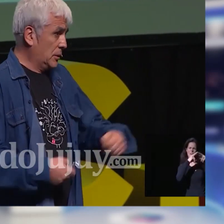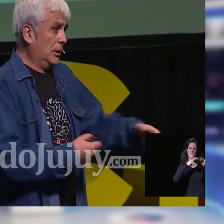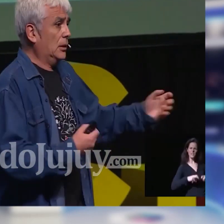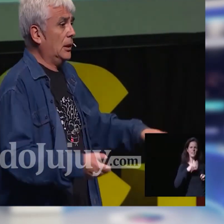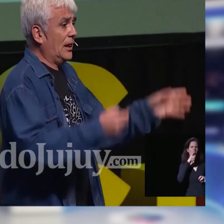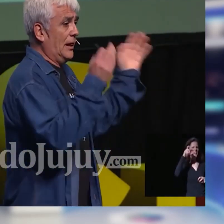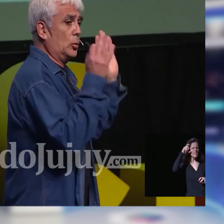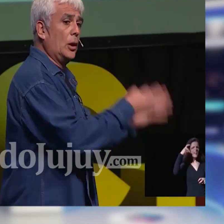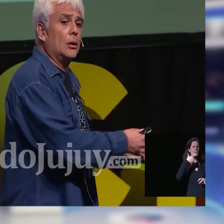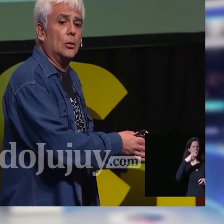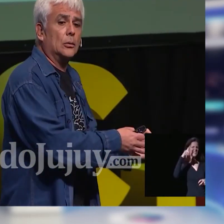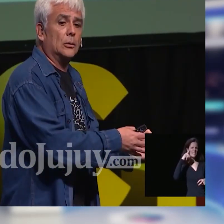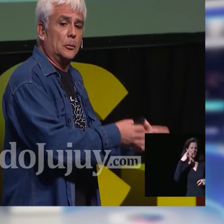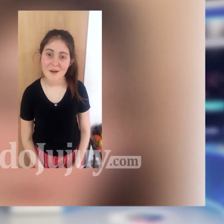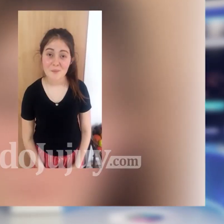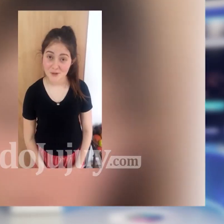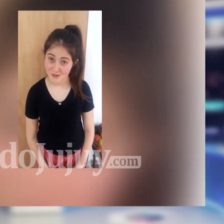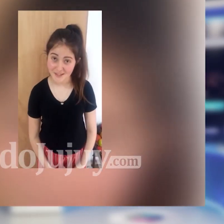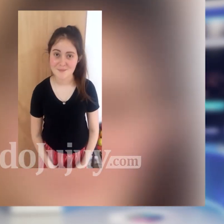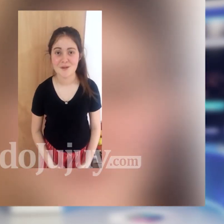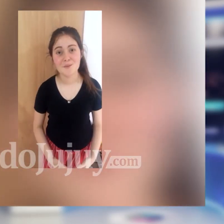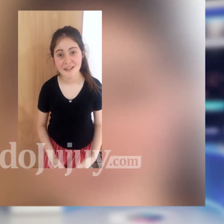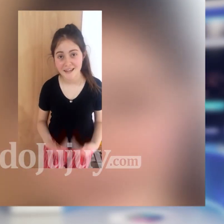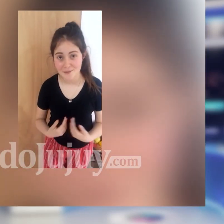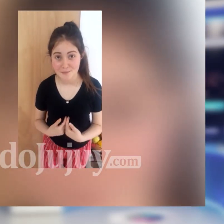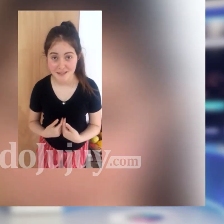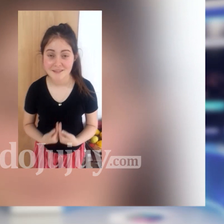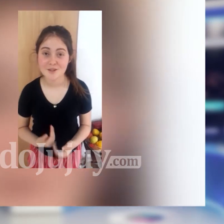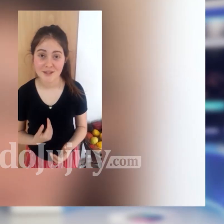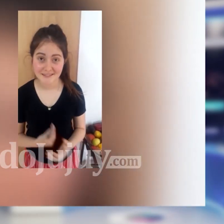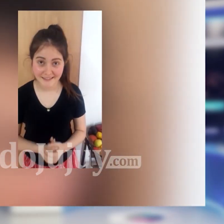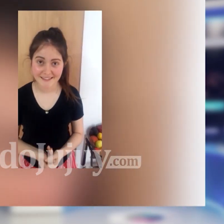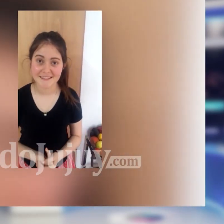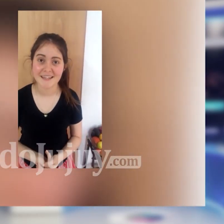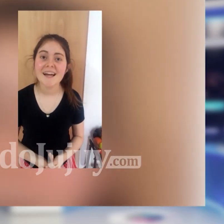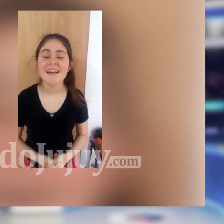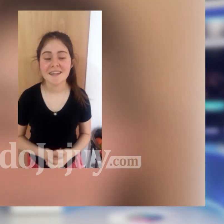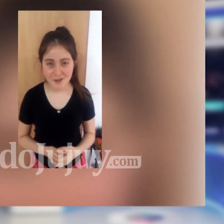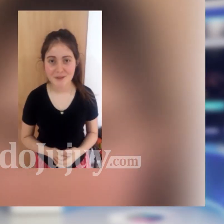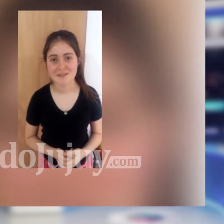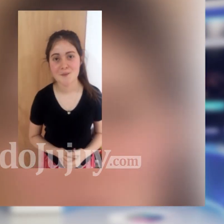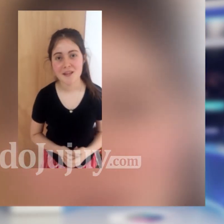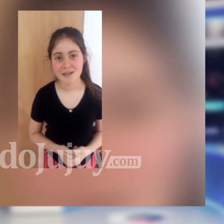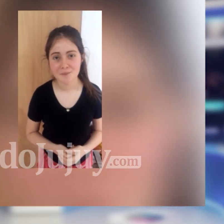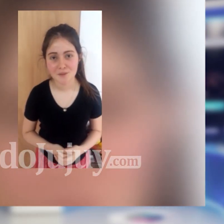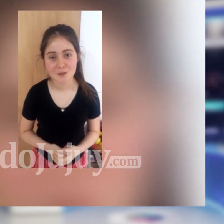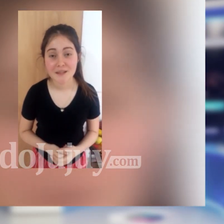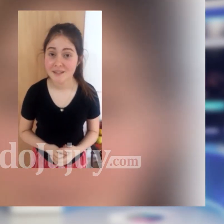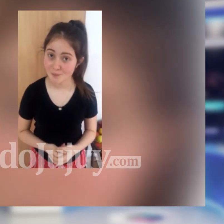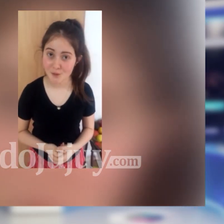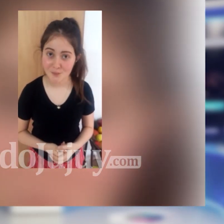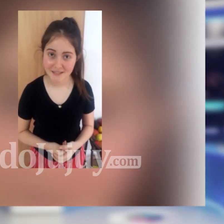que Salta hace mucho tiempo, en todos los concursos, digamos, en todas las olimpiadas de física, termina siempre ganando. ¿Esto es así, Camila,